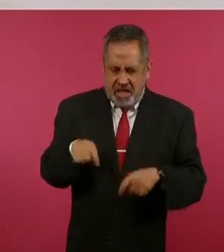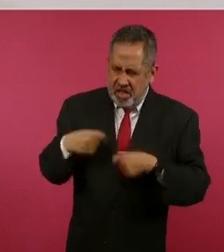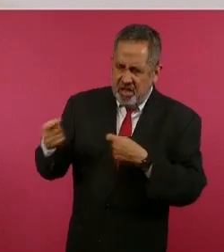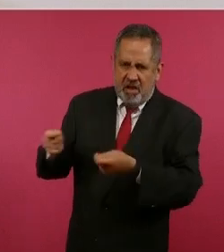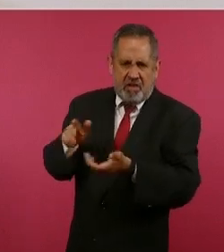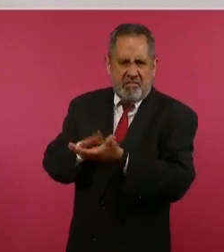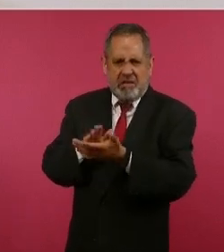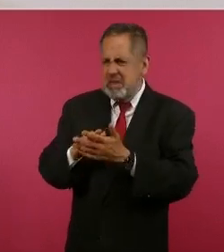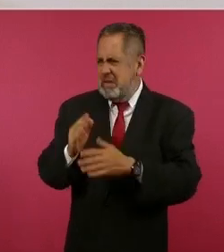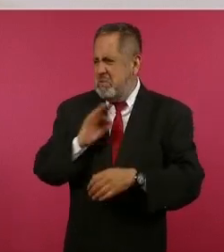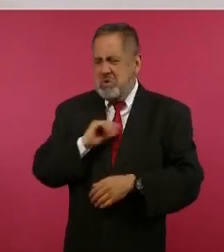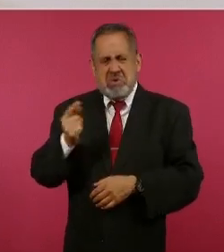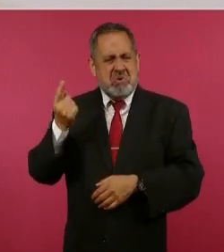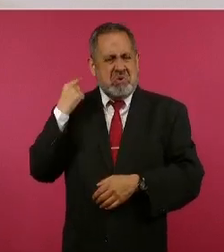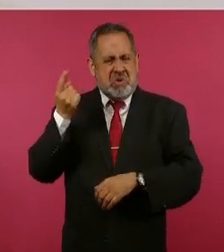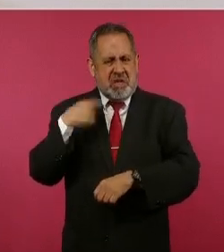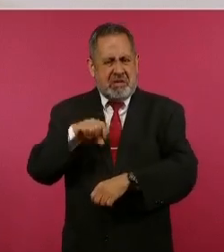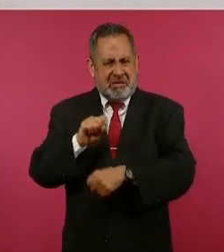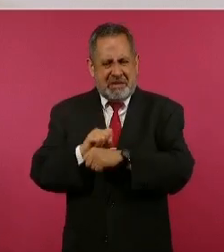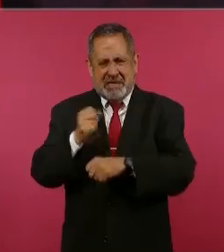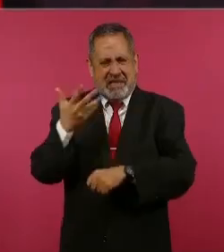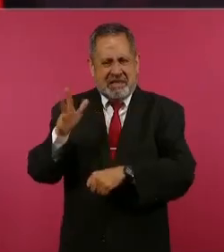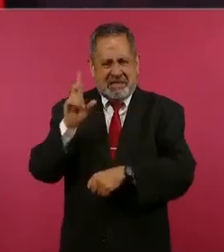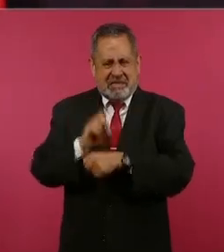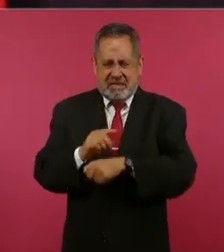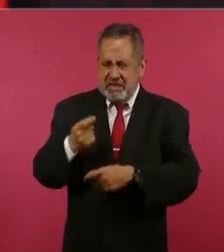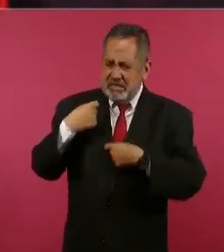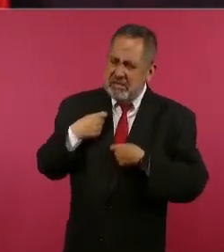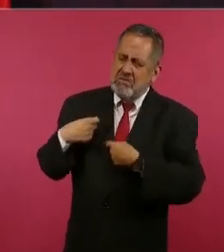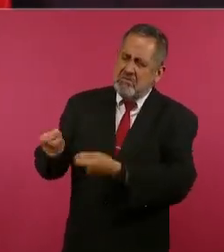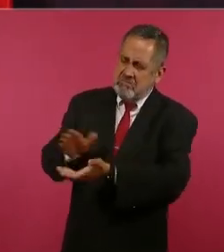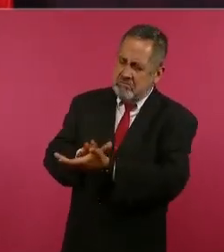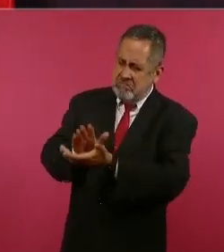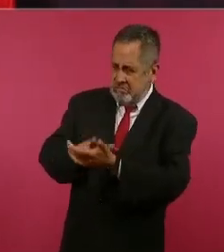hace como una semana, 10 días.